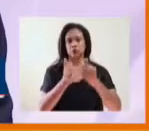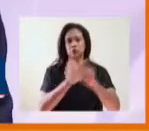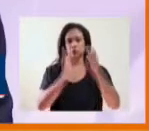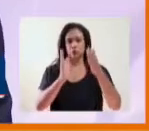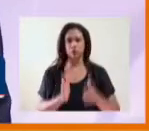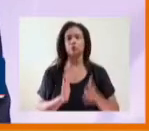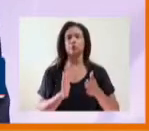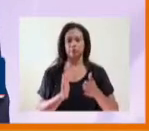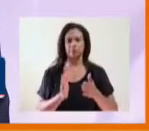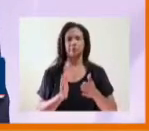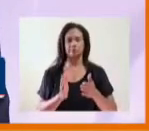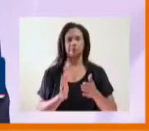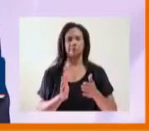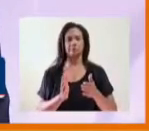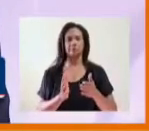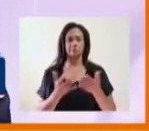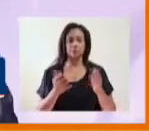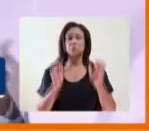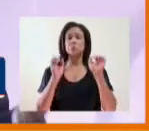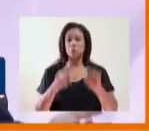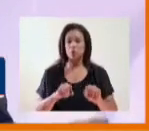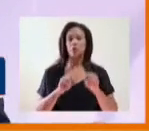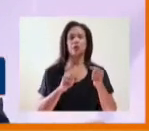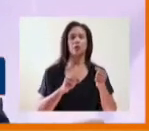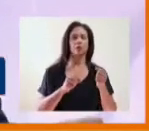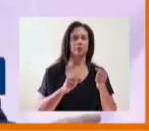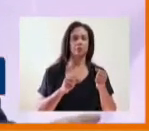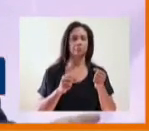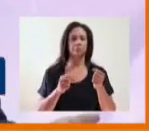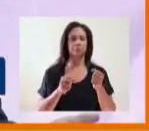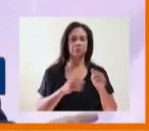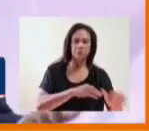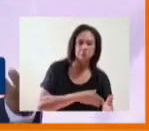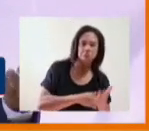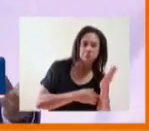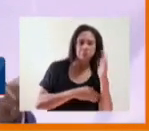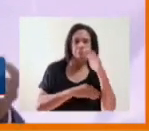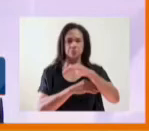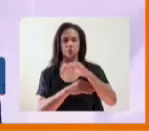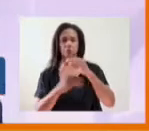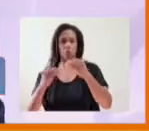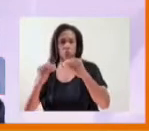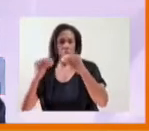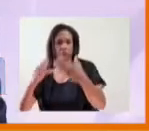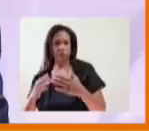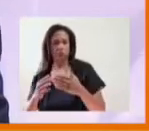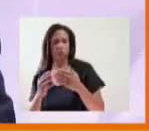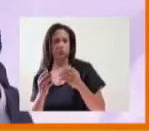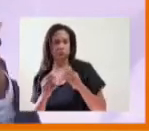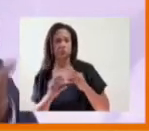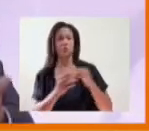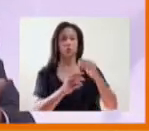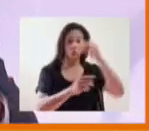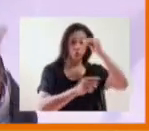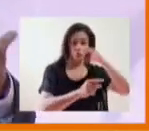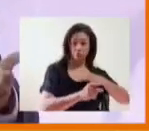y cuidado si no tenemos que la semana que viene cerrarnos de nuevo y me refiero en educación